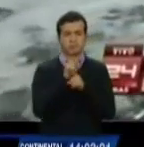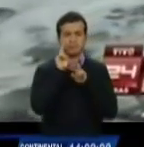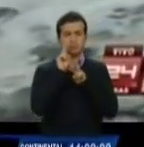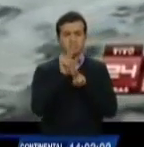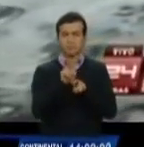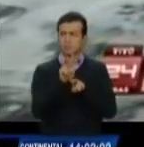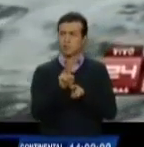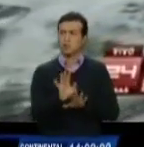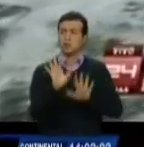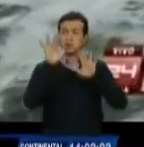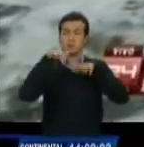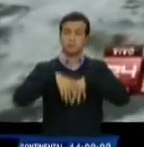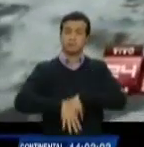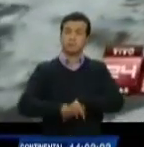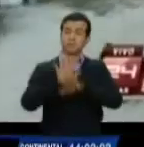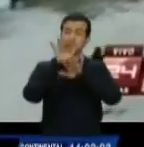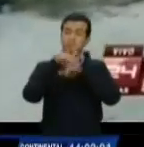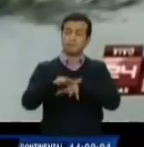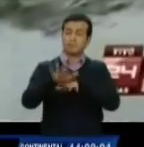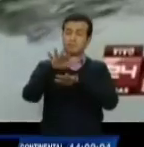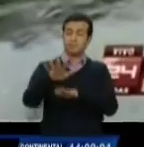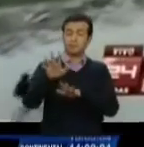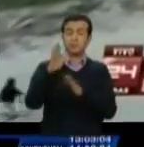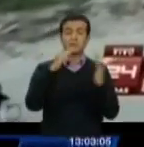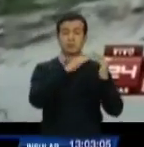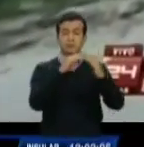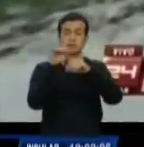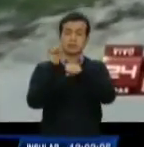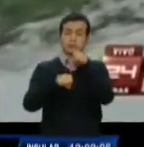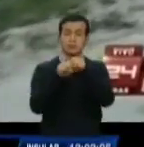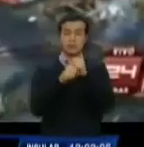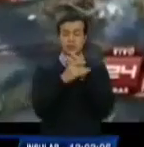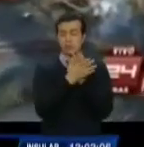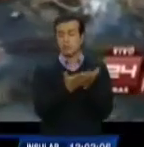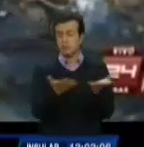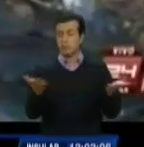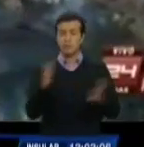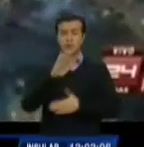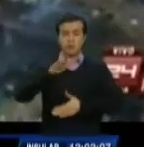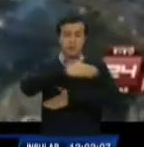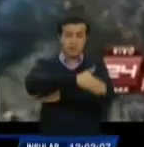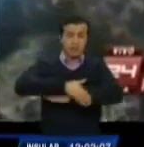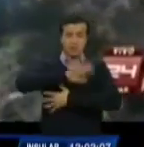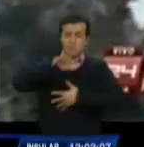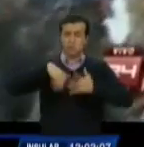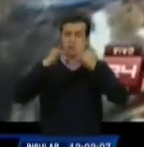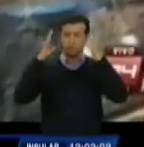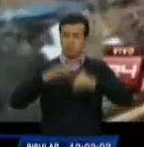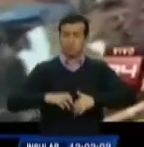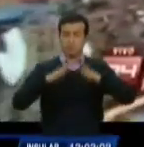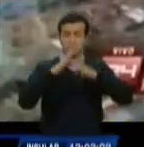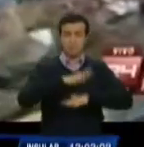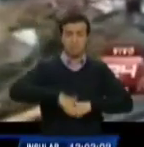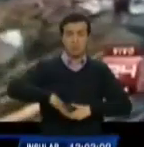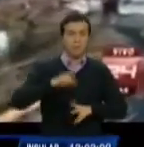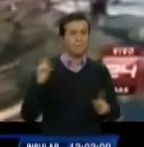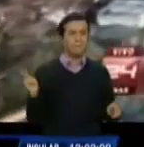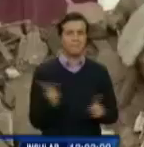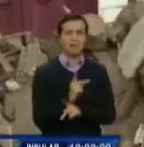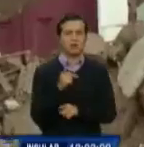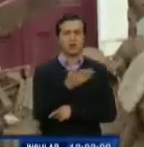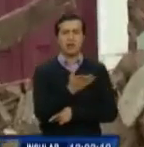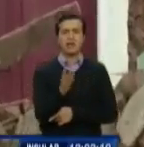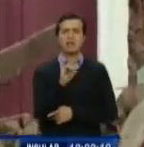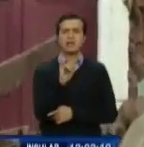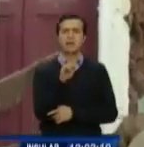que ingresaron a esta zona costera. Viviendas destruidas y escombros a lo largo de las avenidas. Illapel es una de las áreas más